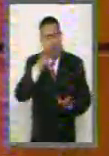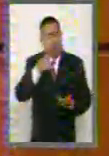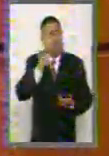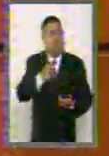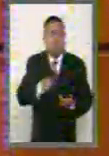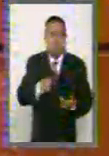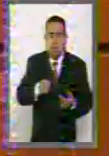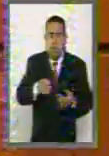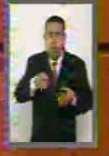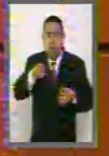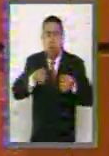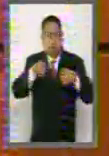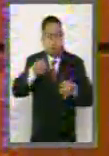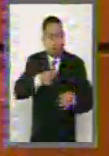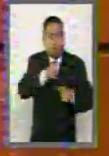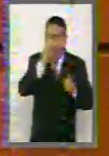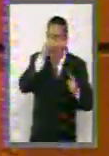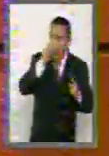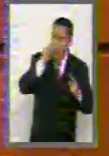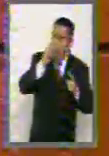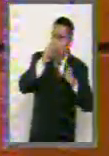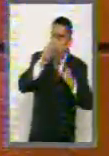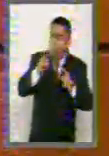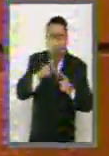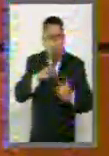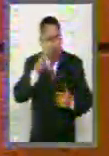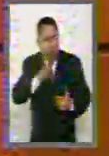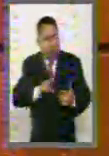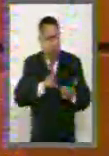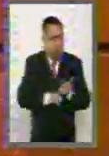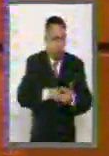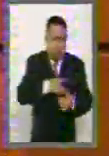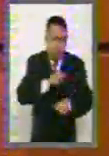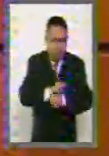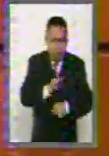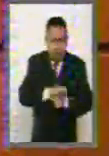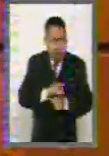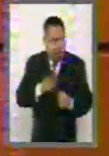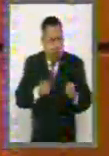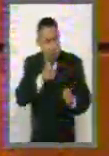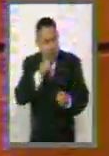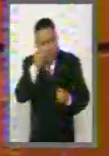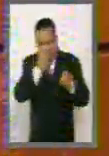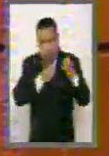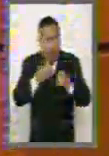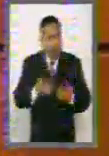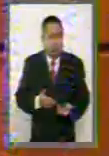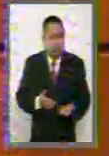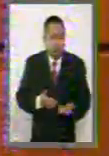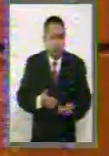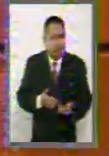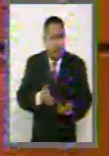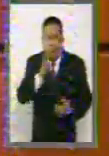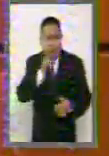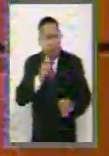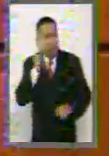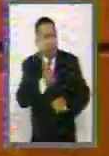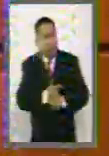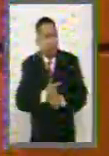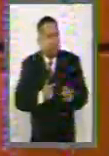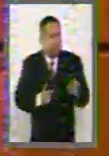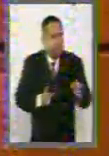si la justicia ha sido su aspiración o el valor que han defendido. No podemos identificar